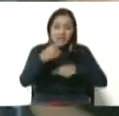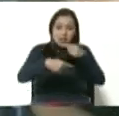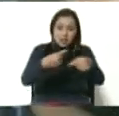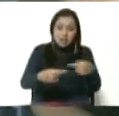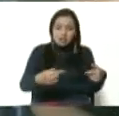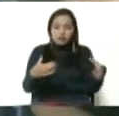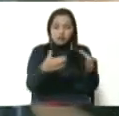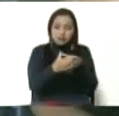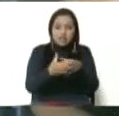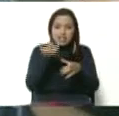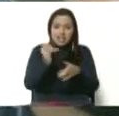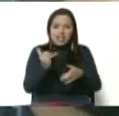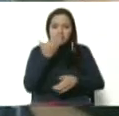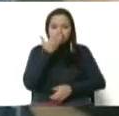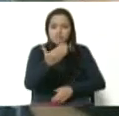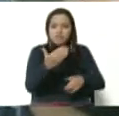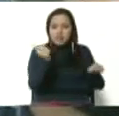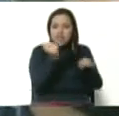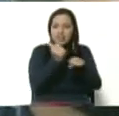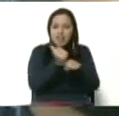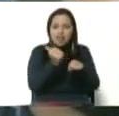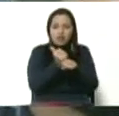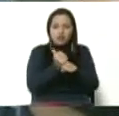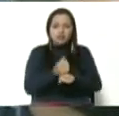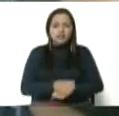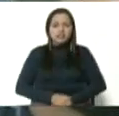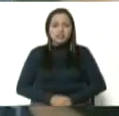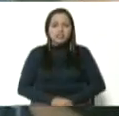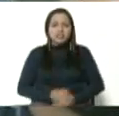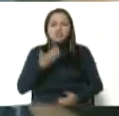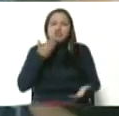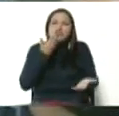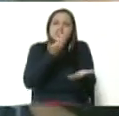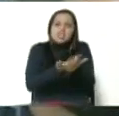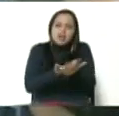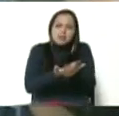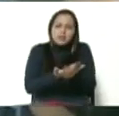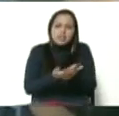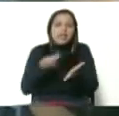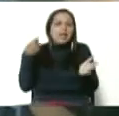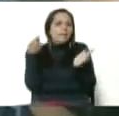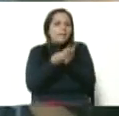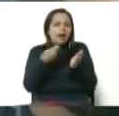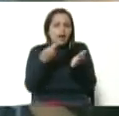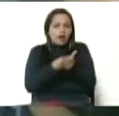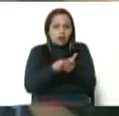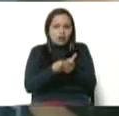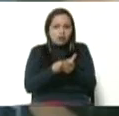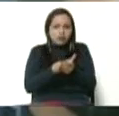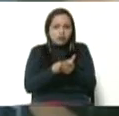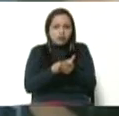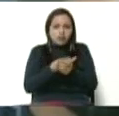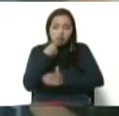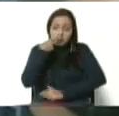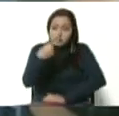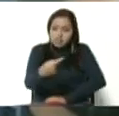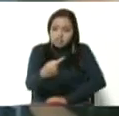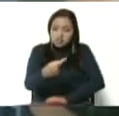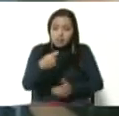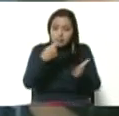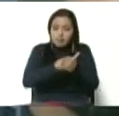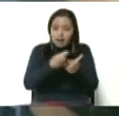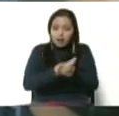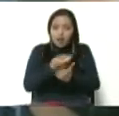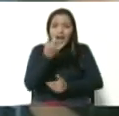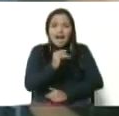Frente de Trabajadores Balmore Rodríguez, solicitamos que el salario, como bien se ha dicho,